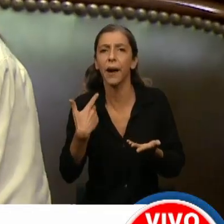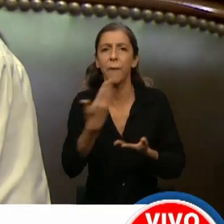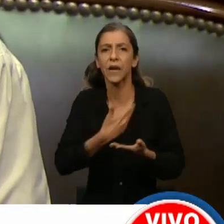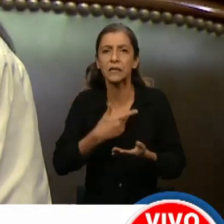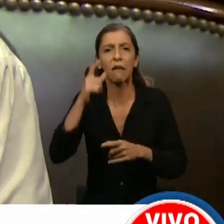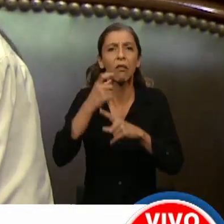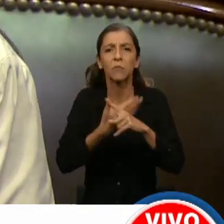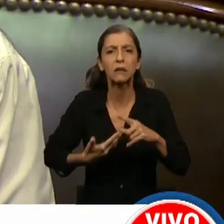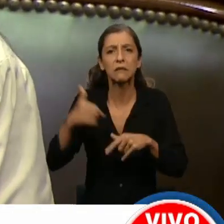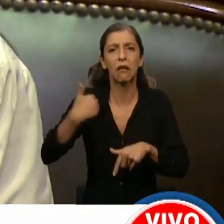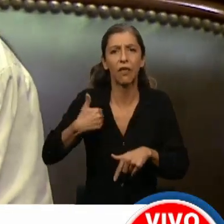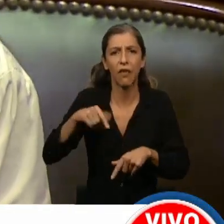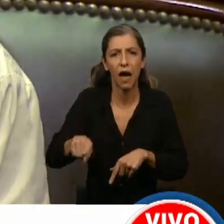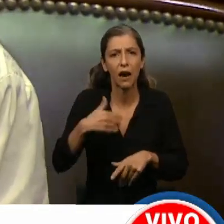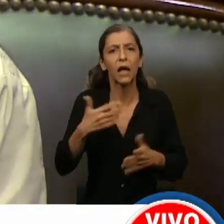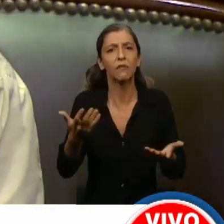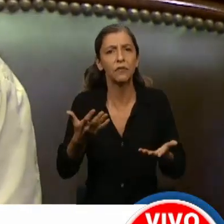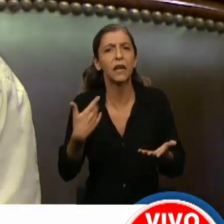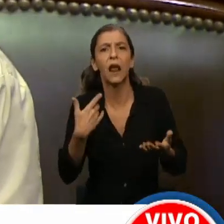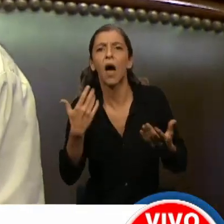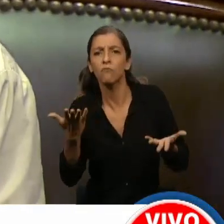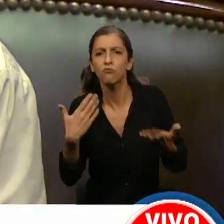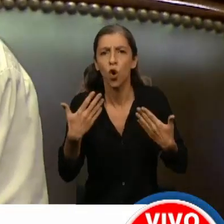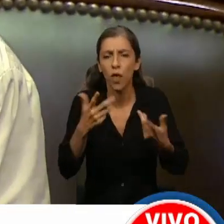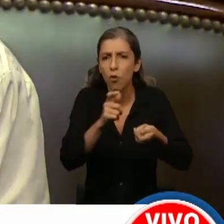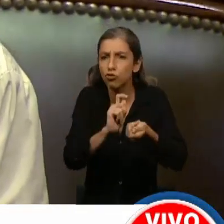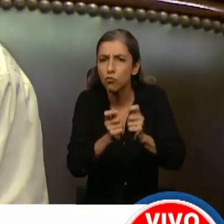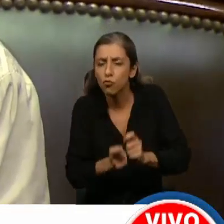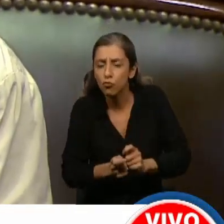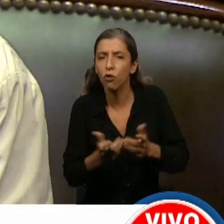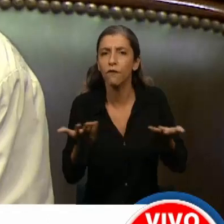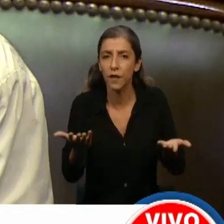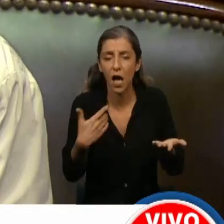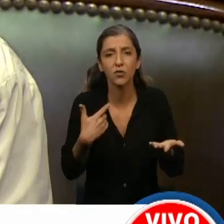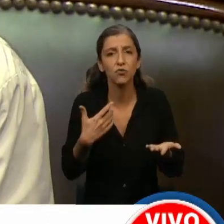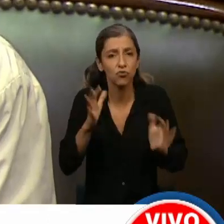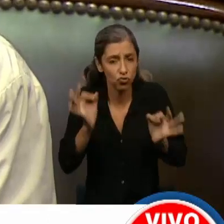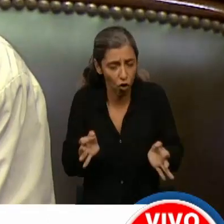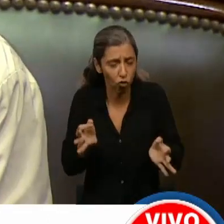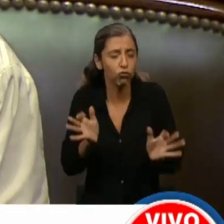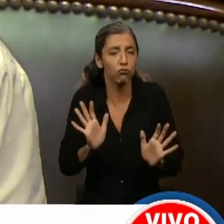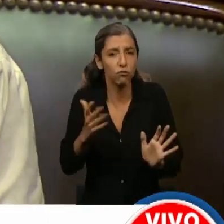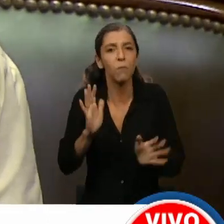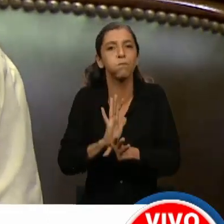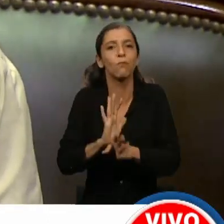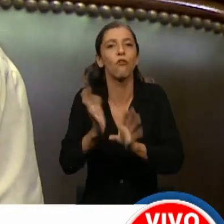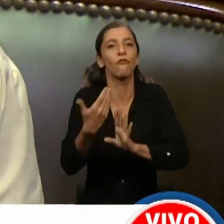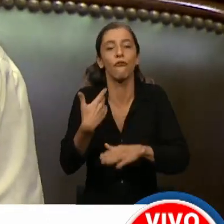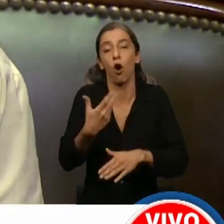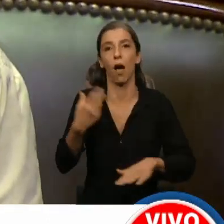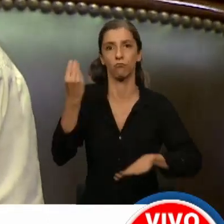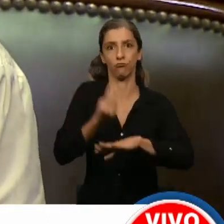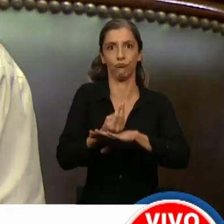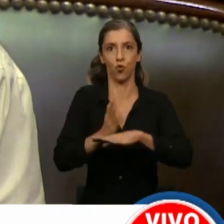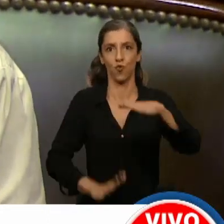La asignación a los expresidentes y vicepresidentes está muy bien, es un prestigio llegar a la máxima